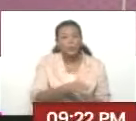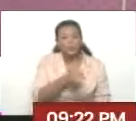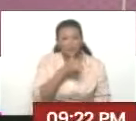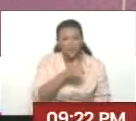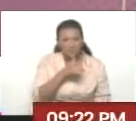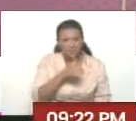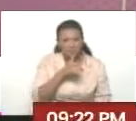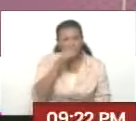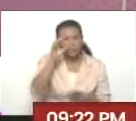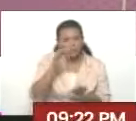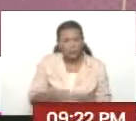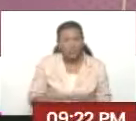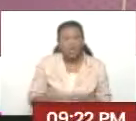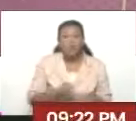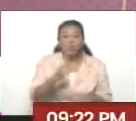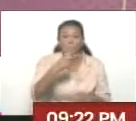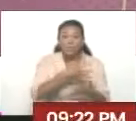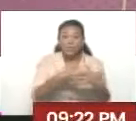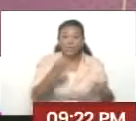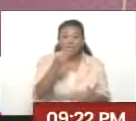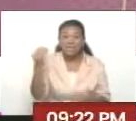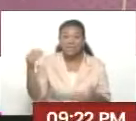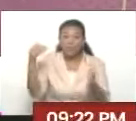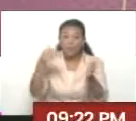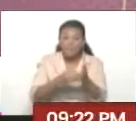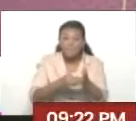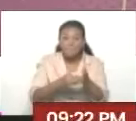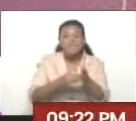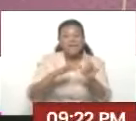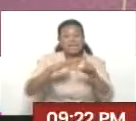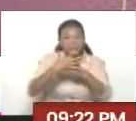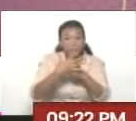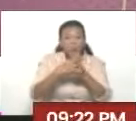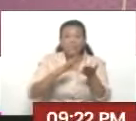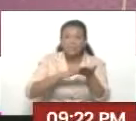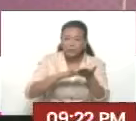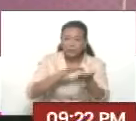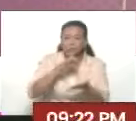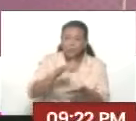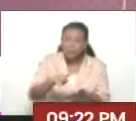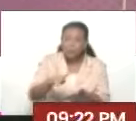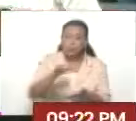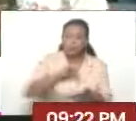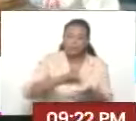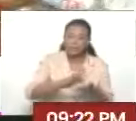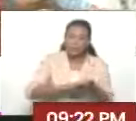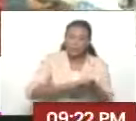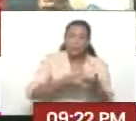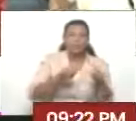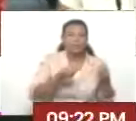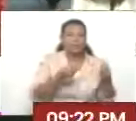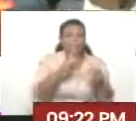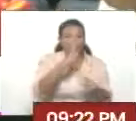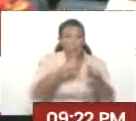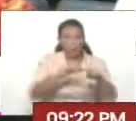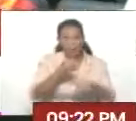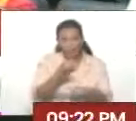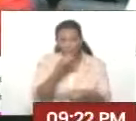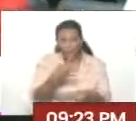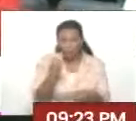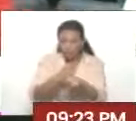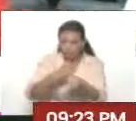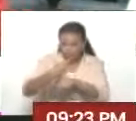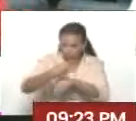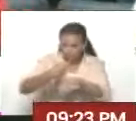noticias, y hemos llegado al hito 2.500.000 de los casos que han sido atendidos a través de esta plataforma, presidente.